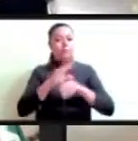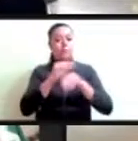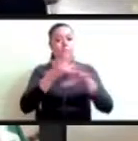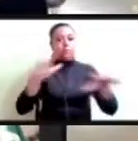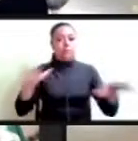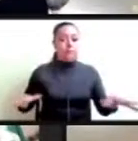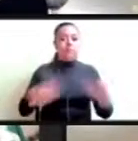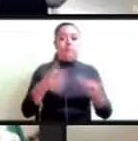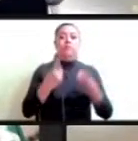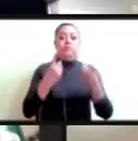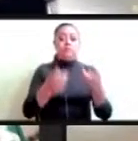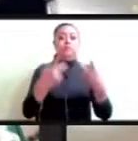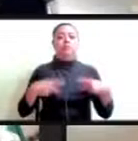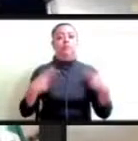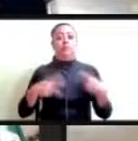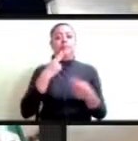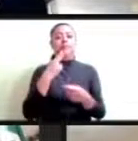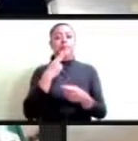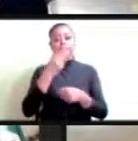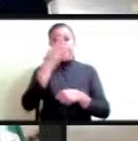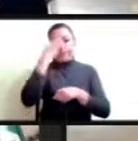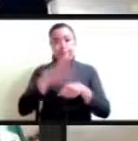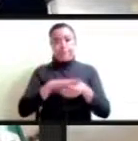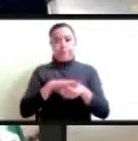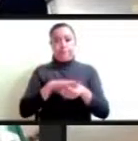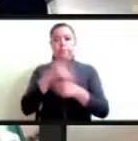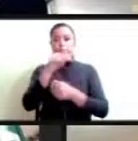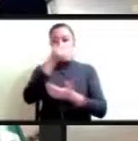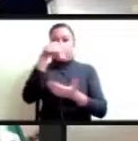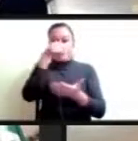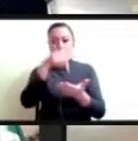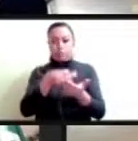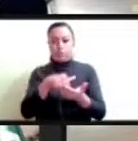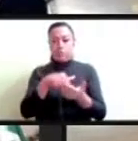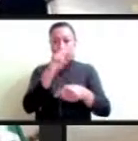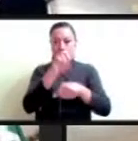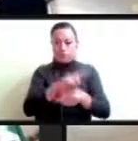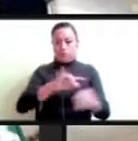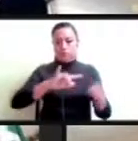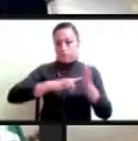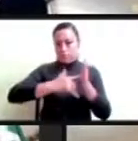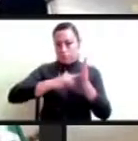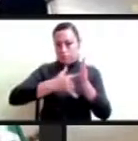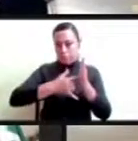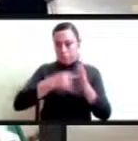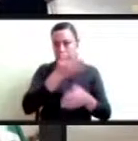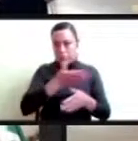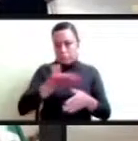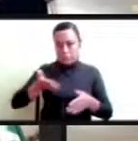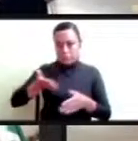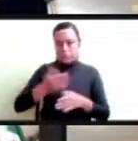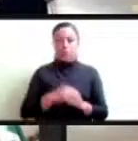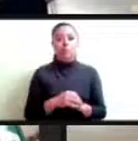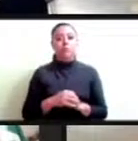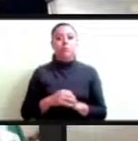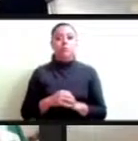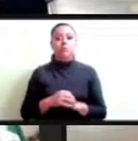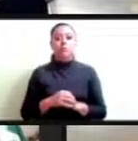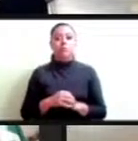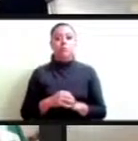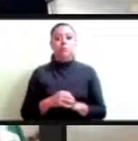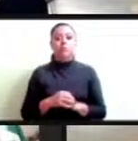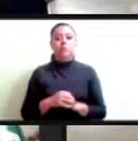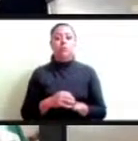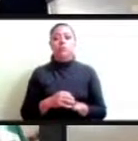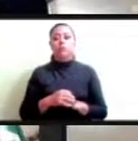considerando lo siguiente: la ubicación, días y horarios en que impactan en la movilidad los diferentes tianguis y mercados sobre